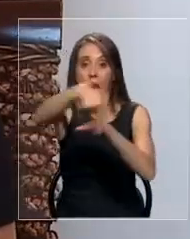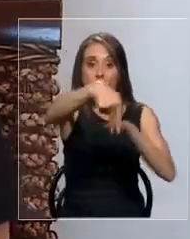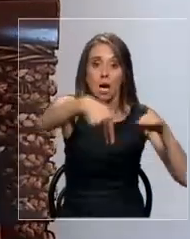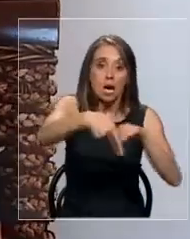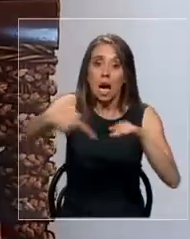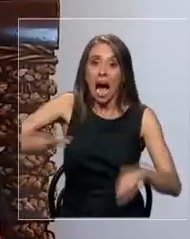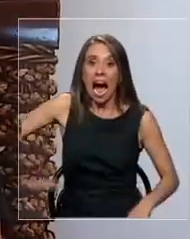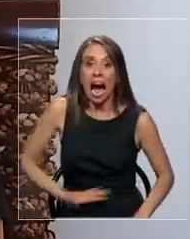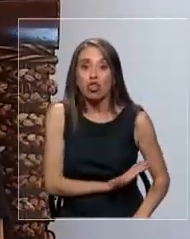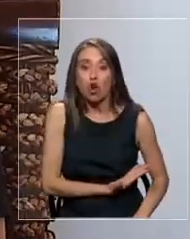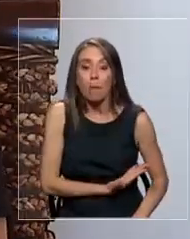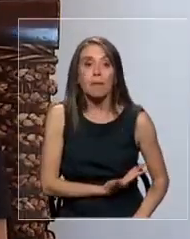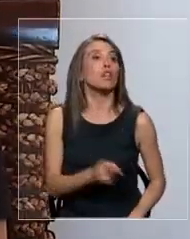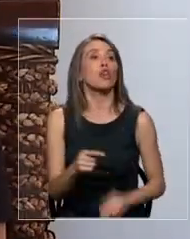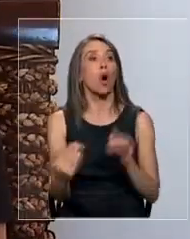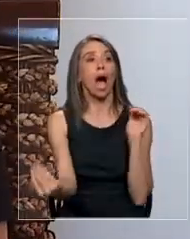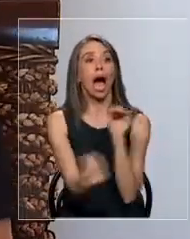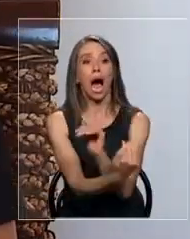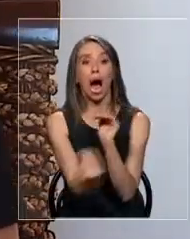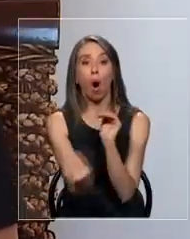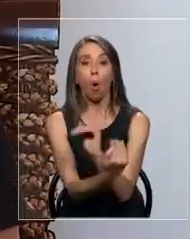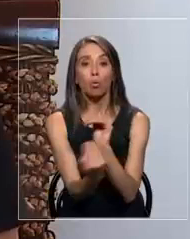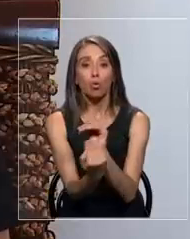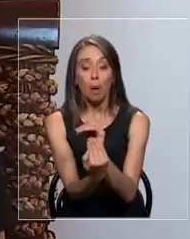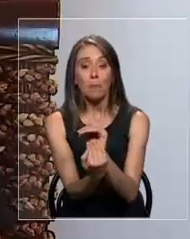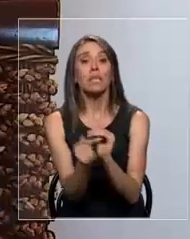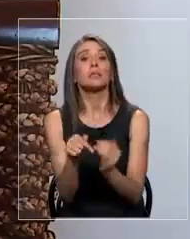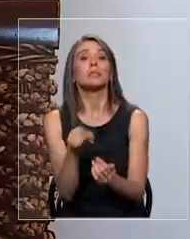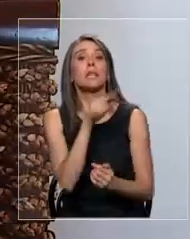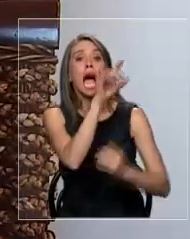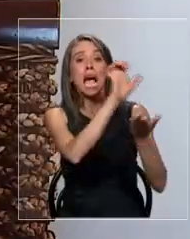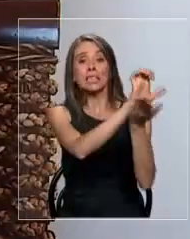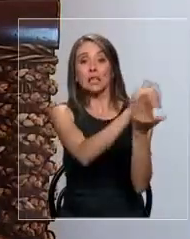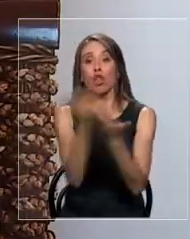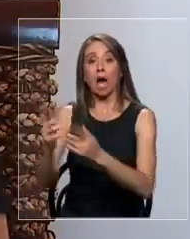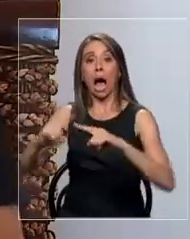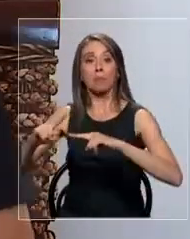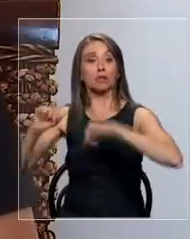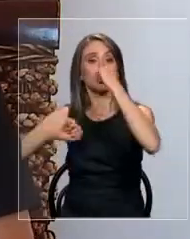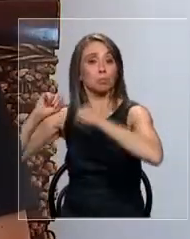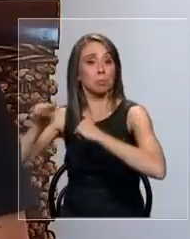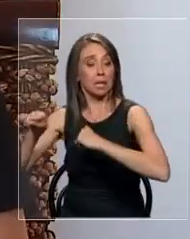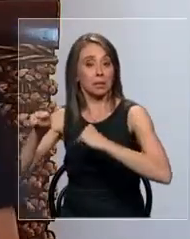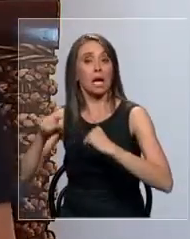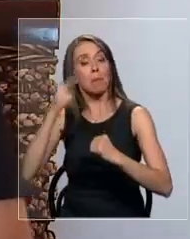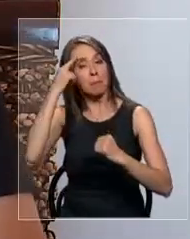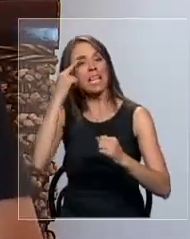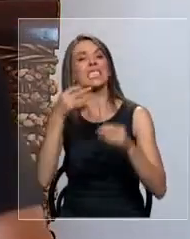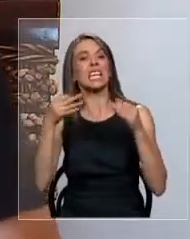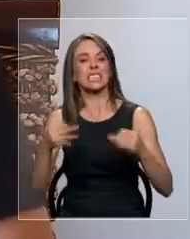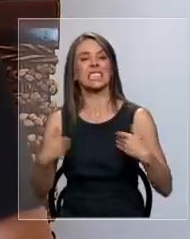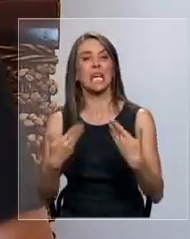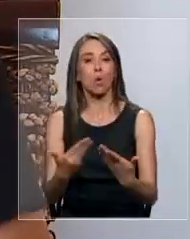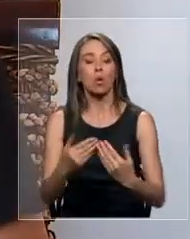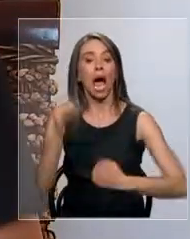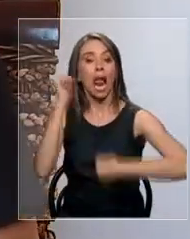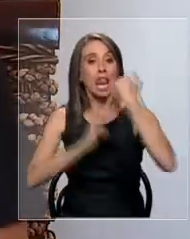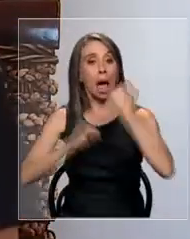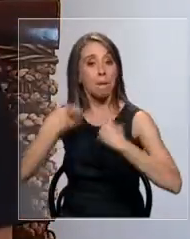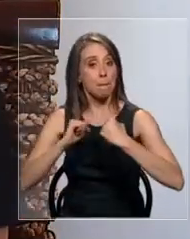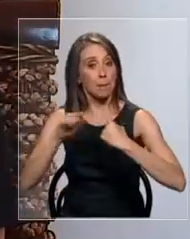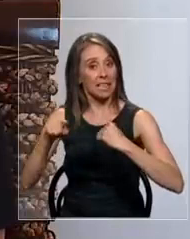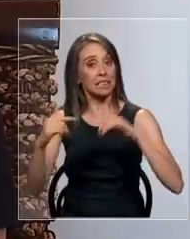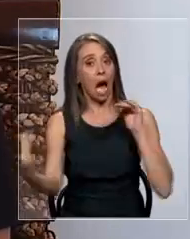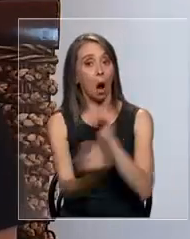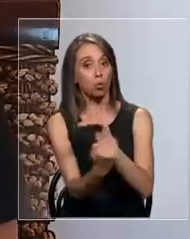estás en una vía concesionada, esperas que haya seguridad antes que todo, que haya un compromiso de ellos porque ellos te están